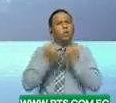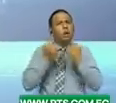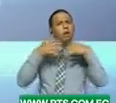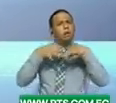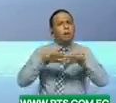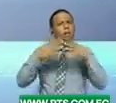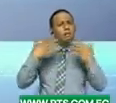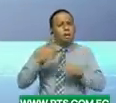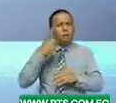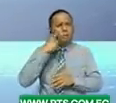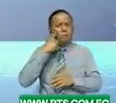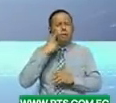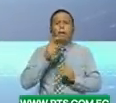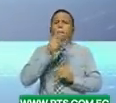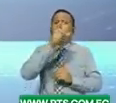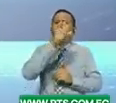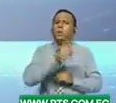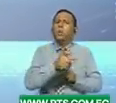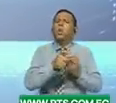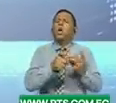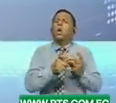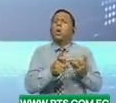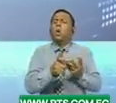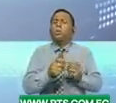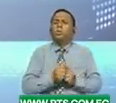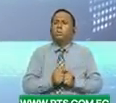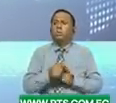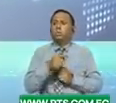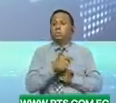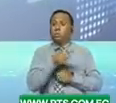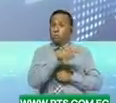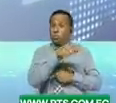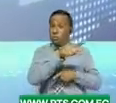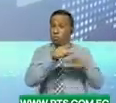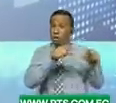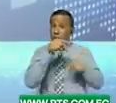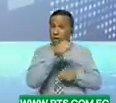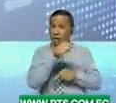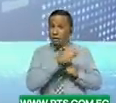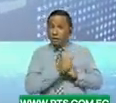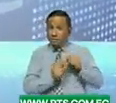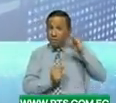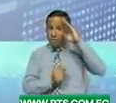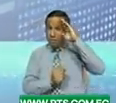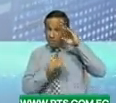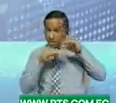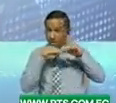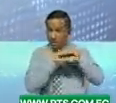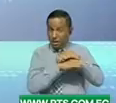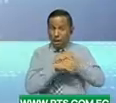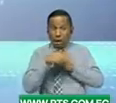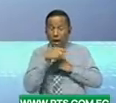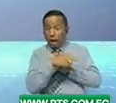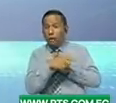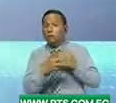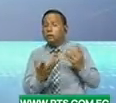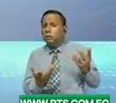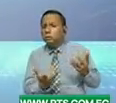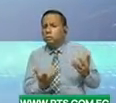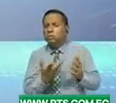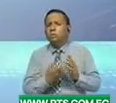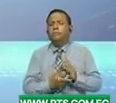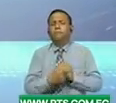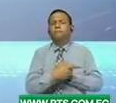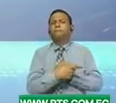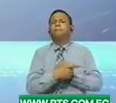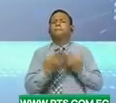sociales de un ciudadano que fue retirado desde aquel sitio donde están los uniformados de la Policía Nacional